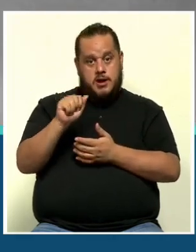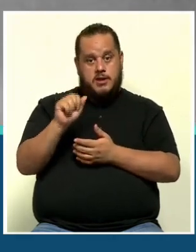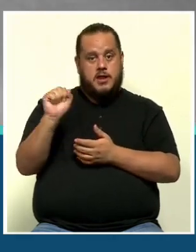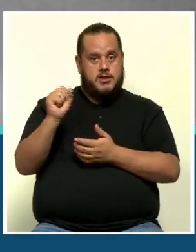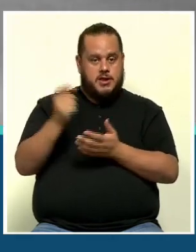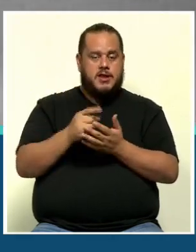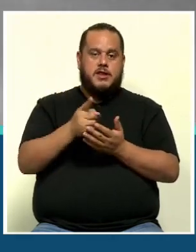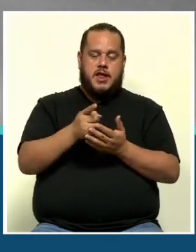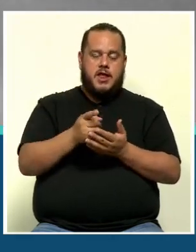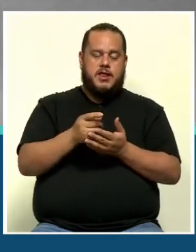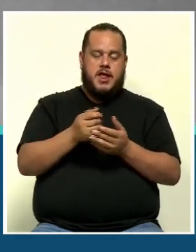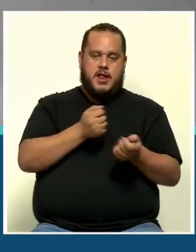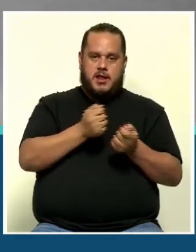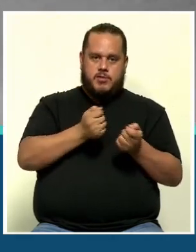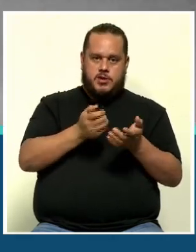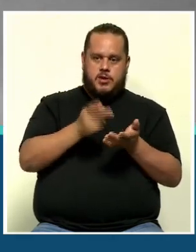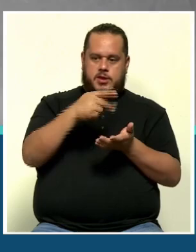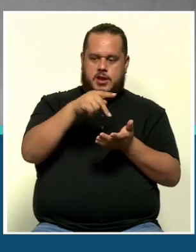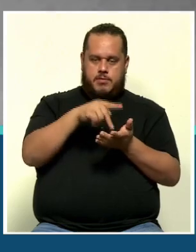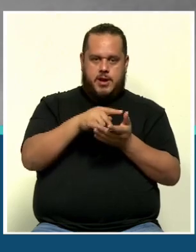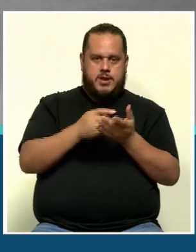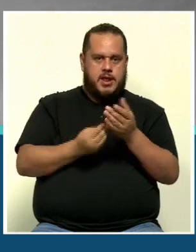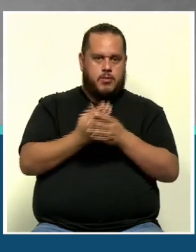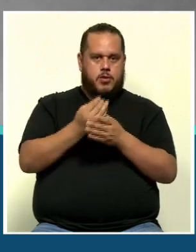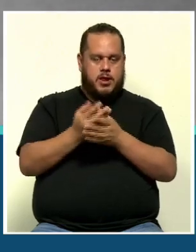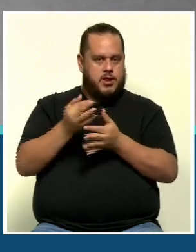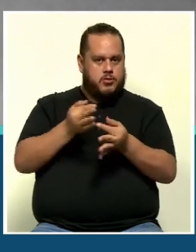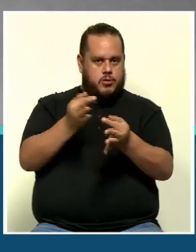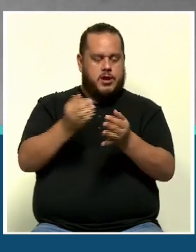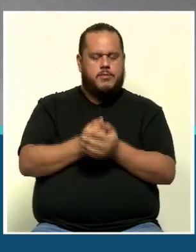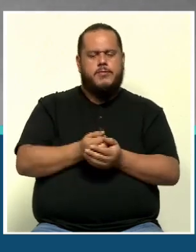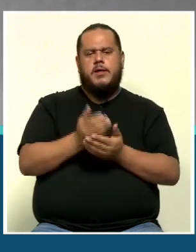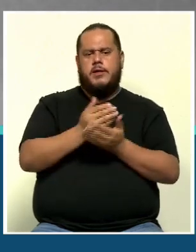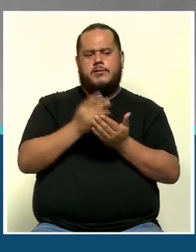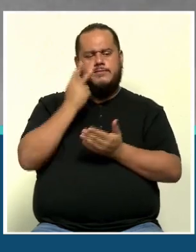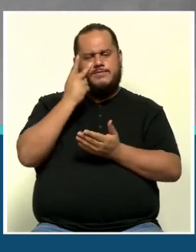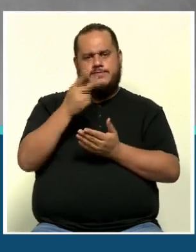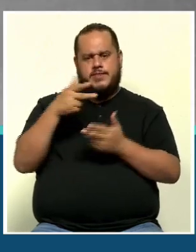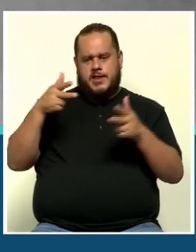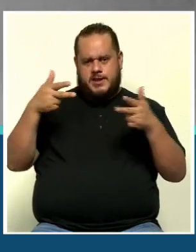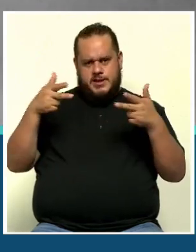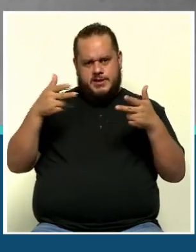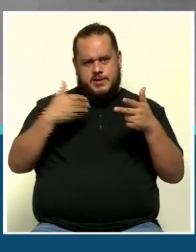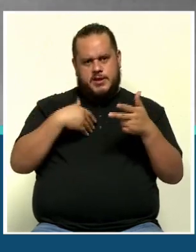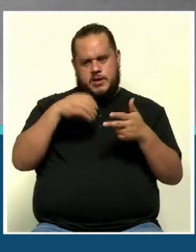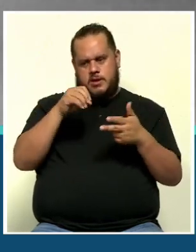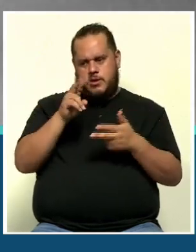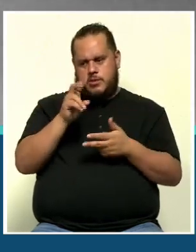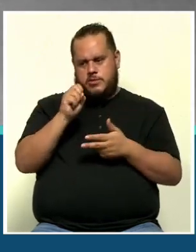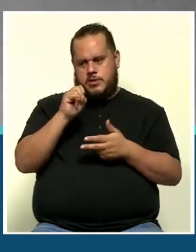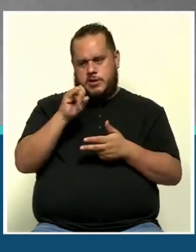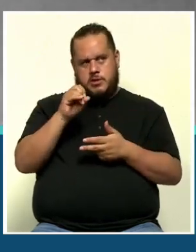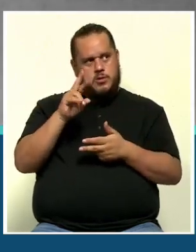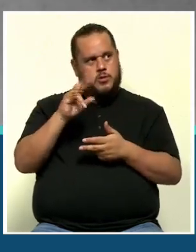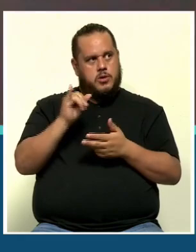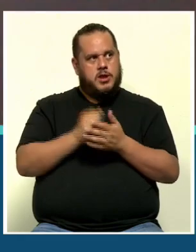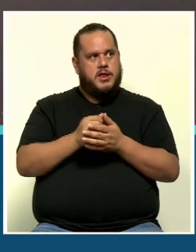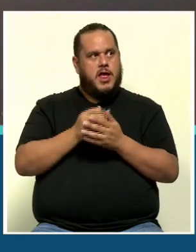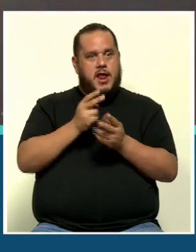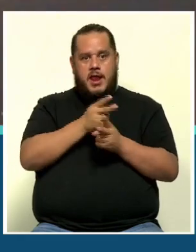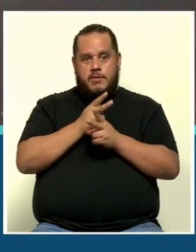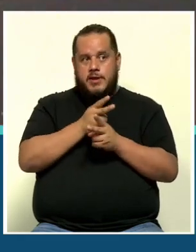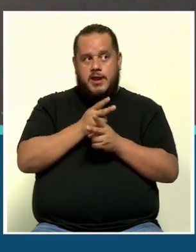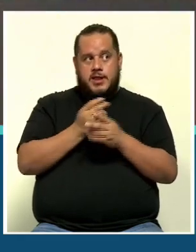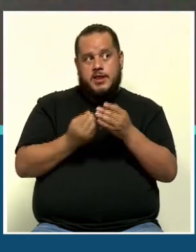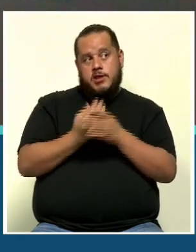Turrialba. Cyril, un tema también que se logra observar precisamente en las cámaras que tiene el OPSICORI de vigilancia del volcán. Lo que se